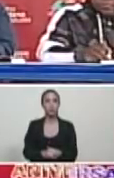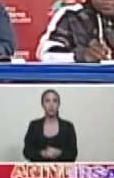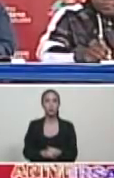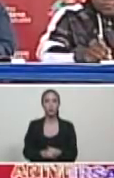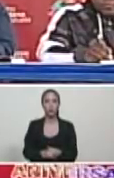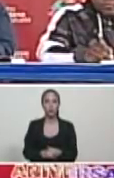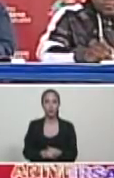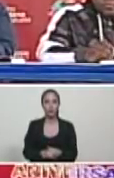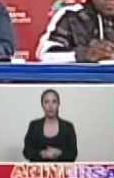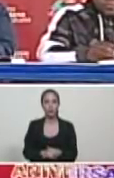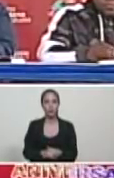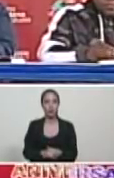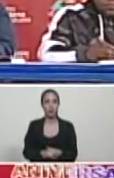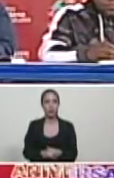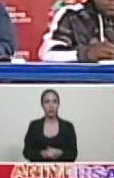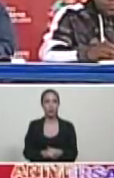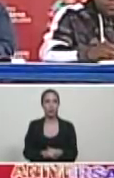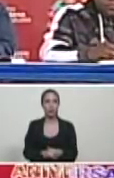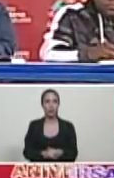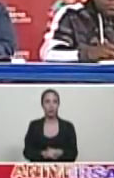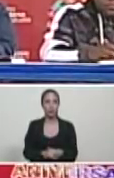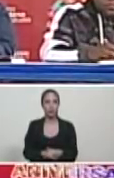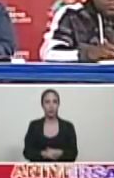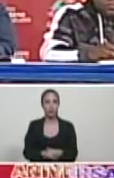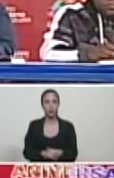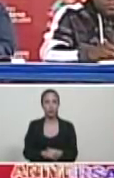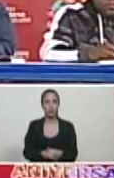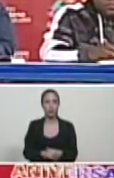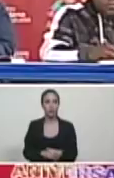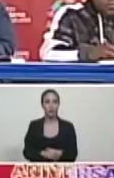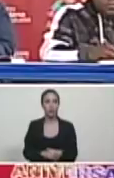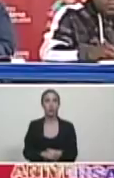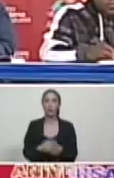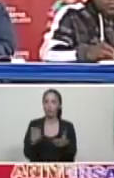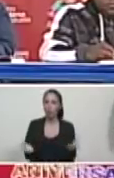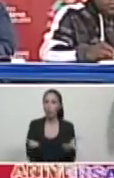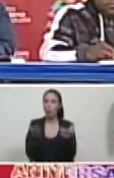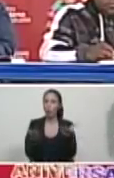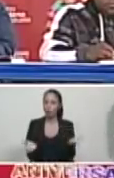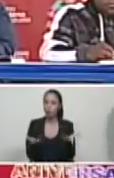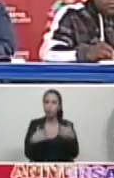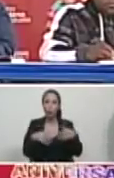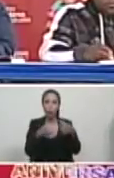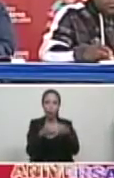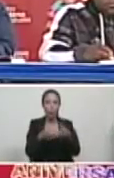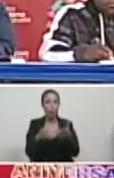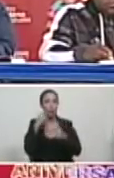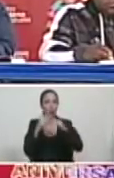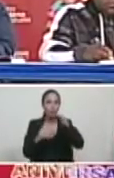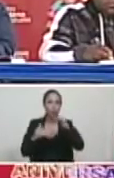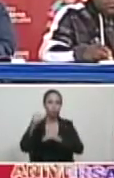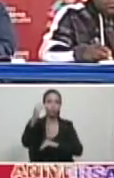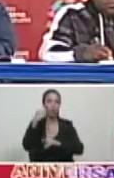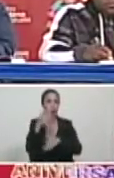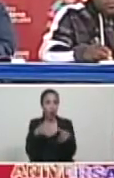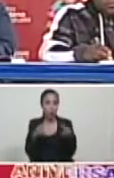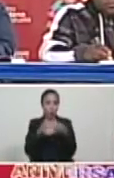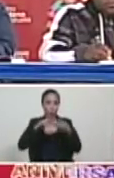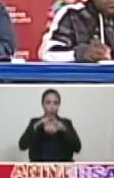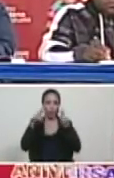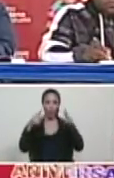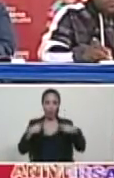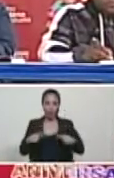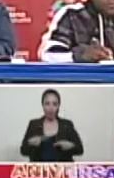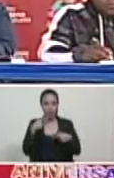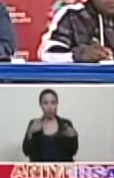artística, visita casa por casa, enseñando los valores de paz. Vamos construyendo un movimiento superior al que ya tenemos a través de la Cátedra